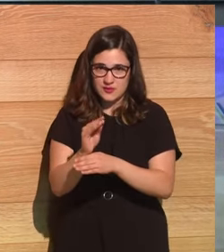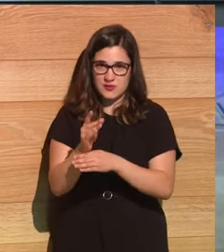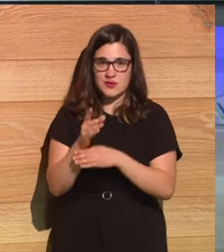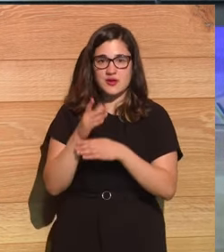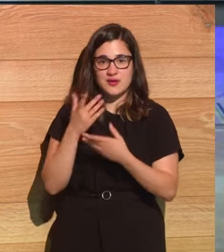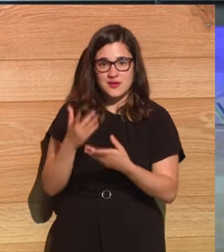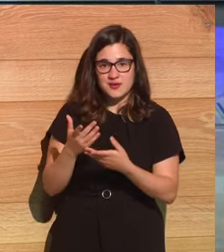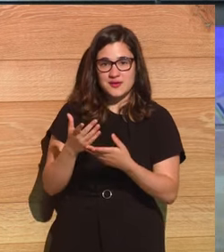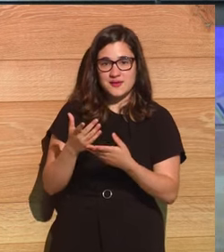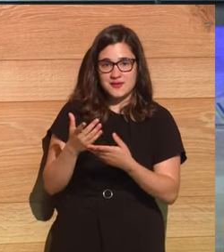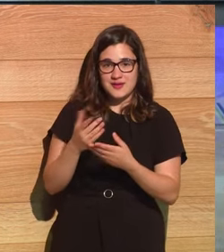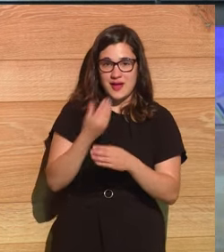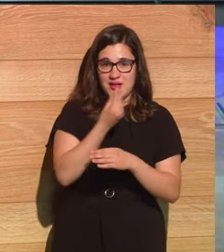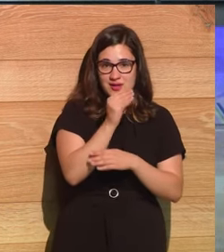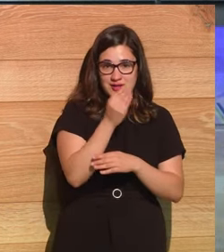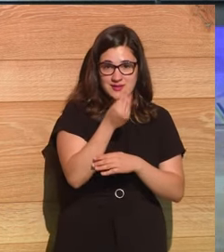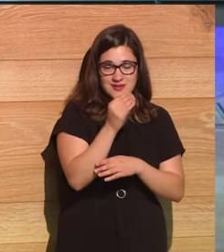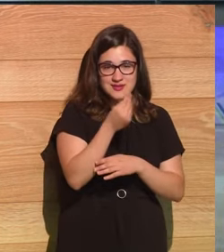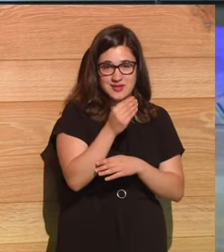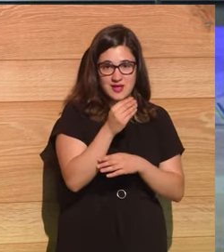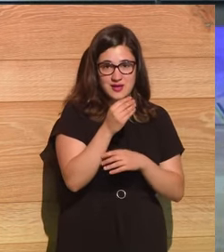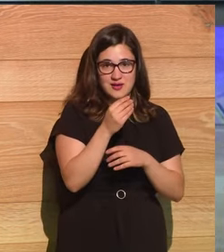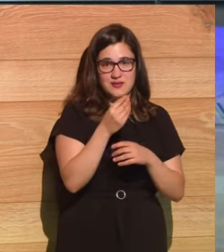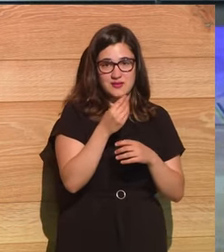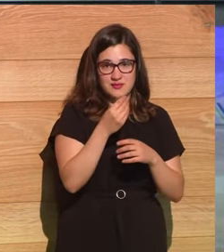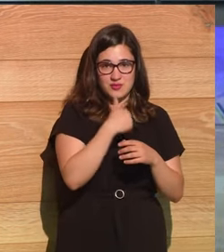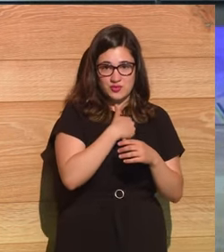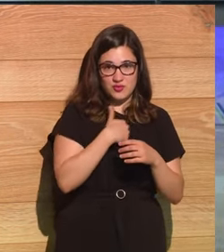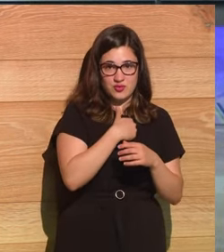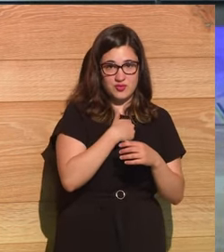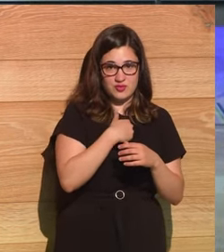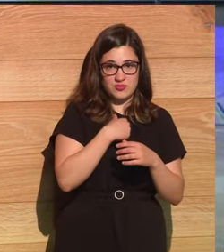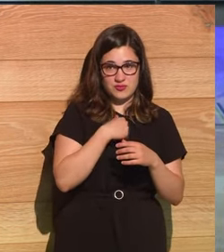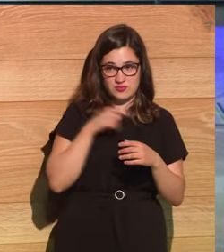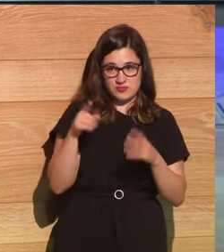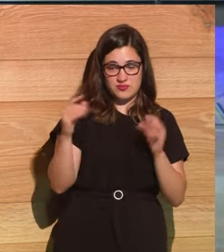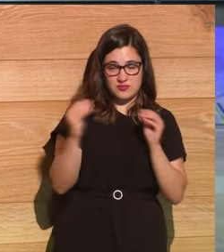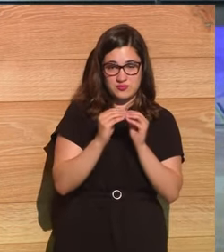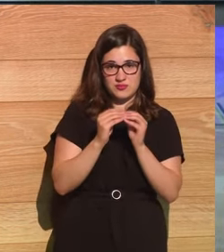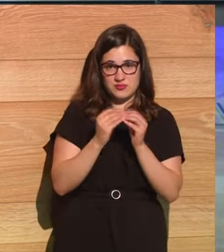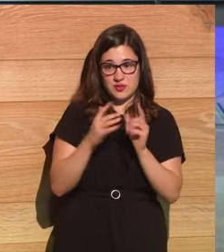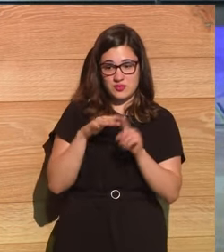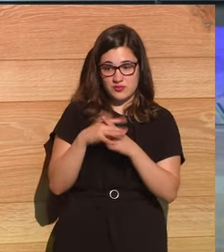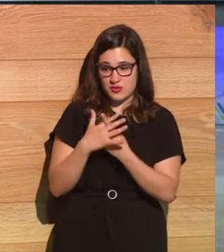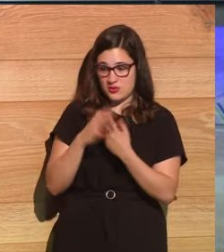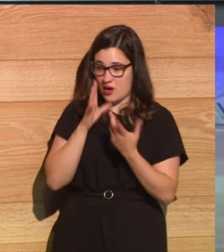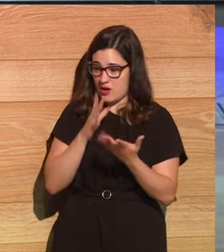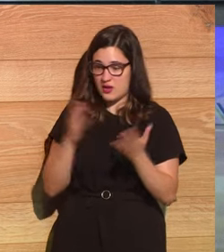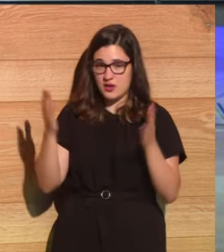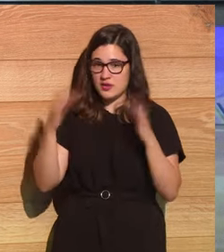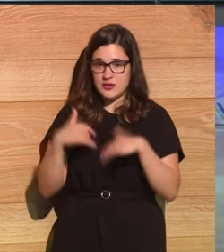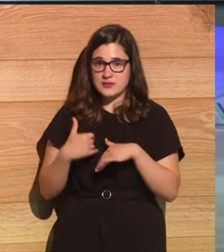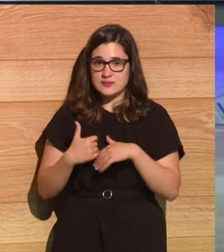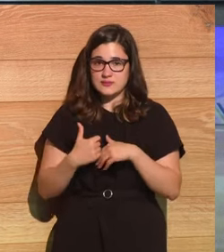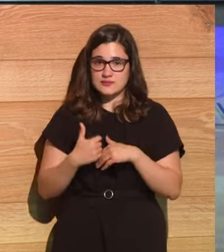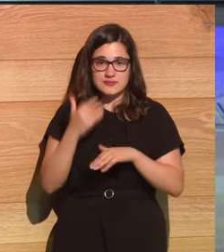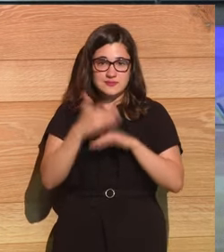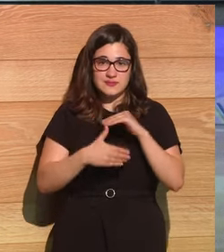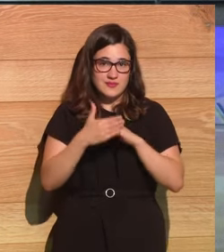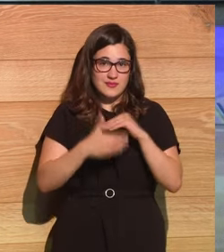se supone que la adolescencia tenía la función. Y realmente ese contexto ya no existe. Quiero decir, está muy limitado, o sea,